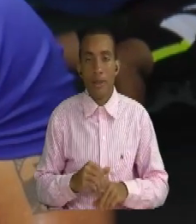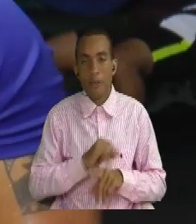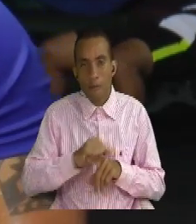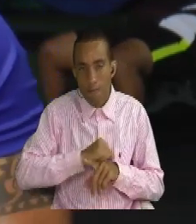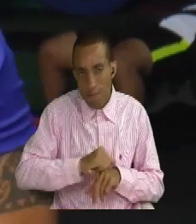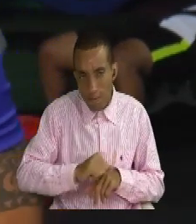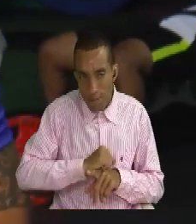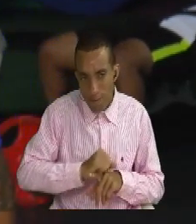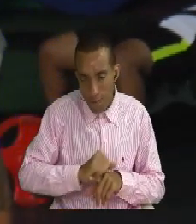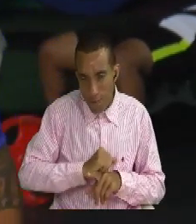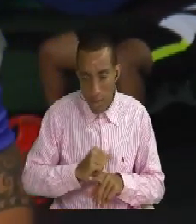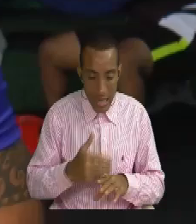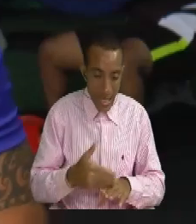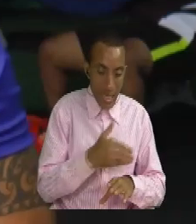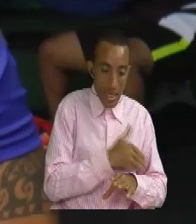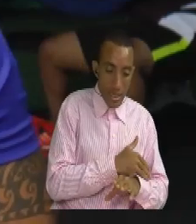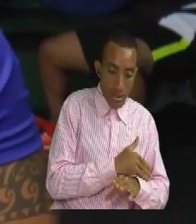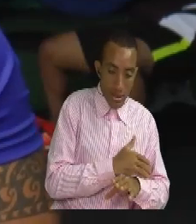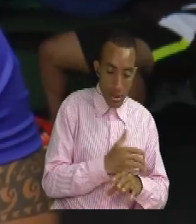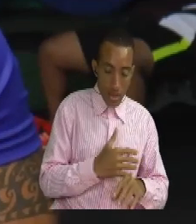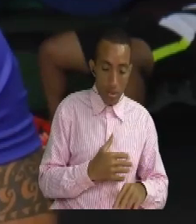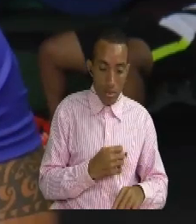Bueno, prácticamente...